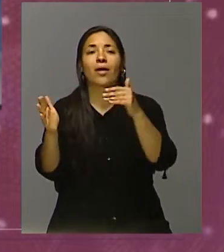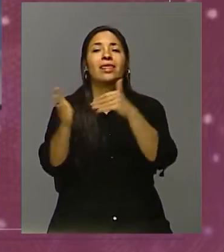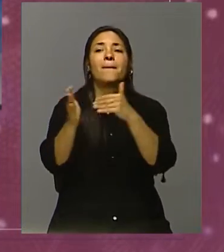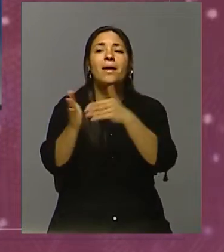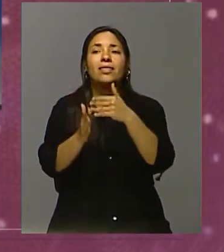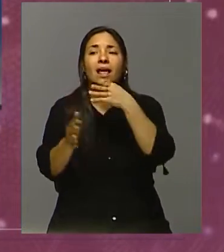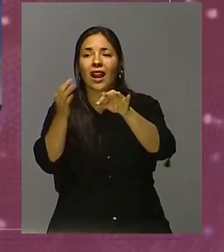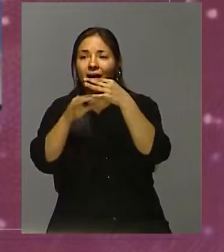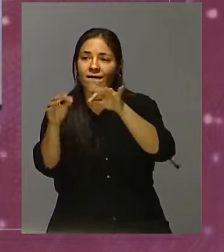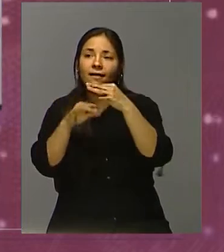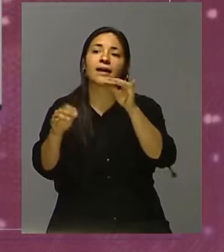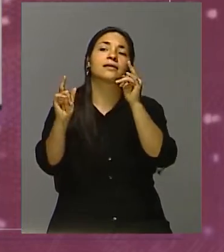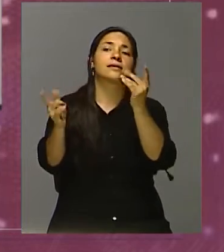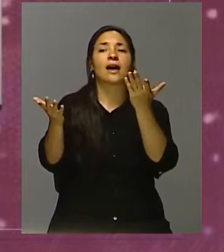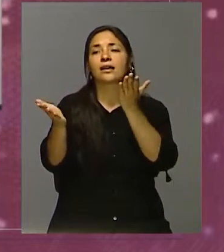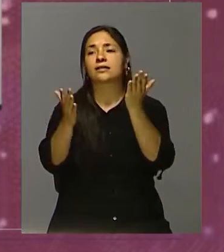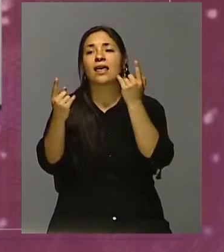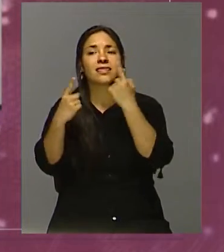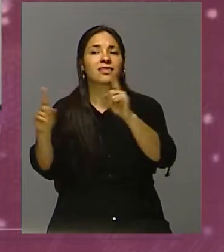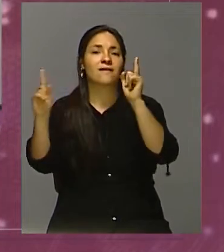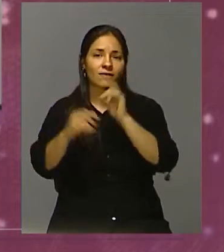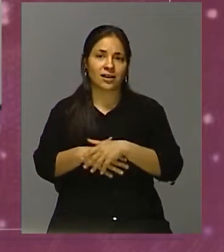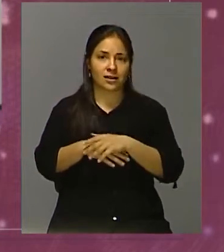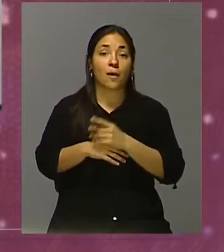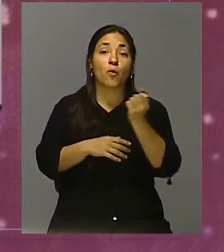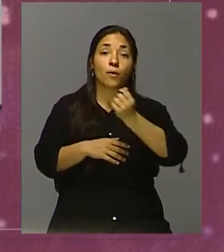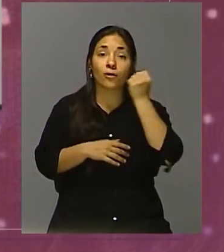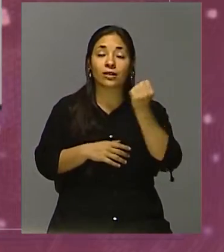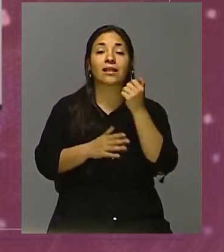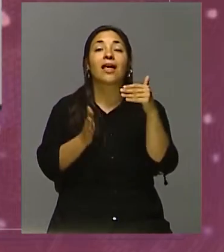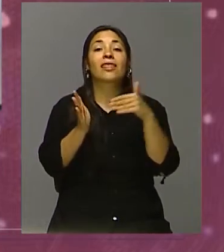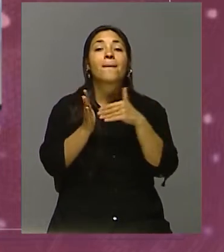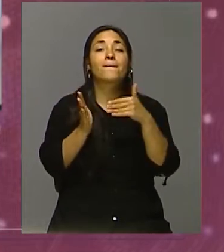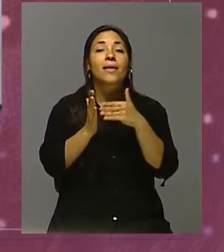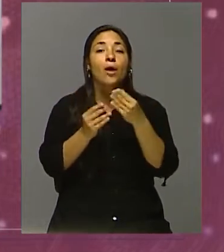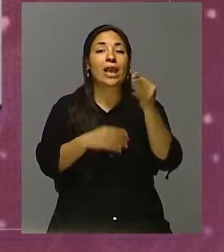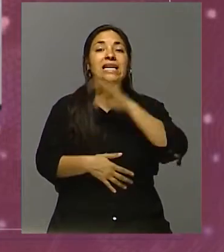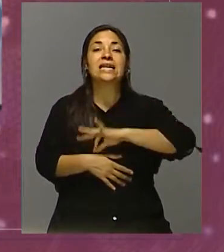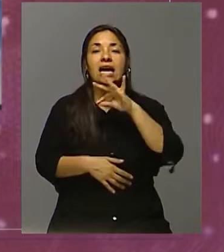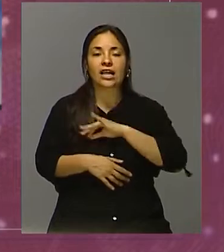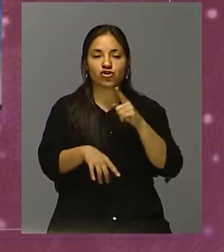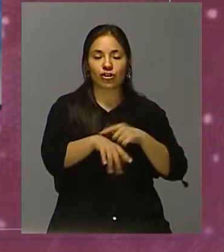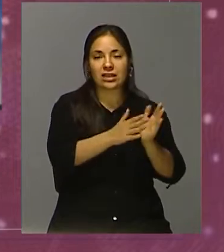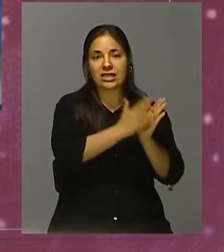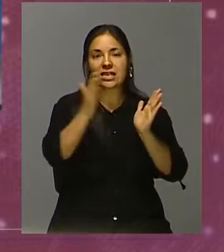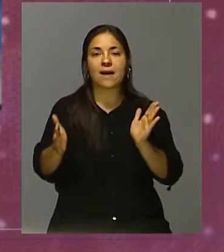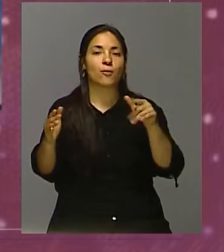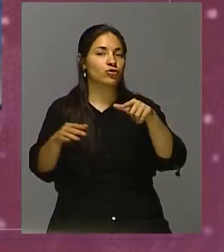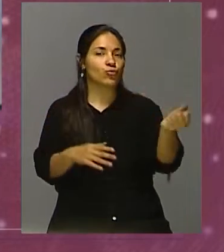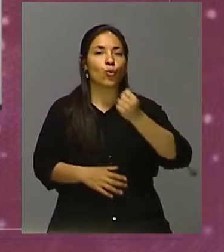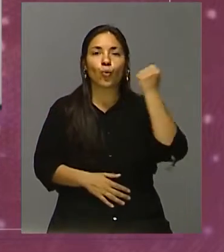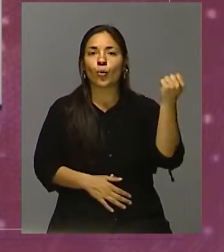pueden efectuar. Conocer el comportamiento de tu consumo, de tu ingreso, eso es clave. Eso es el